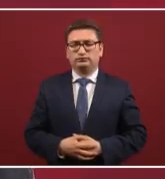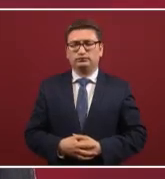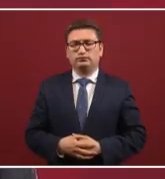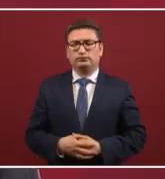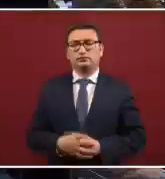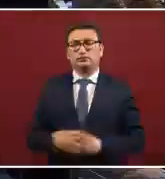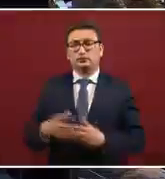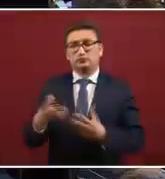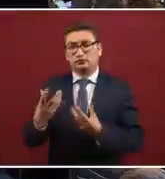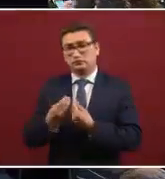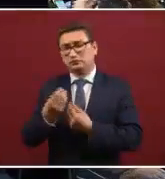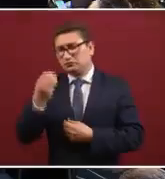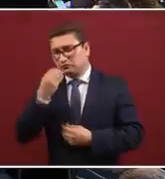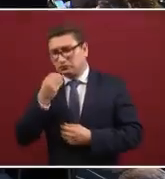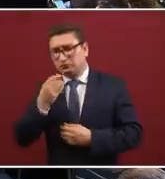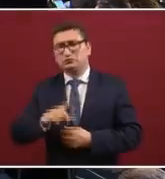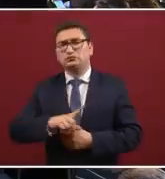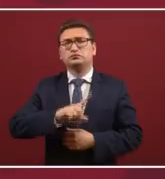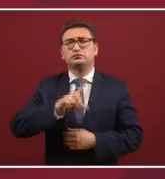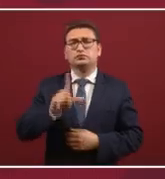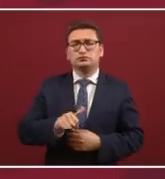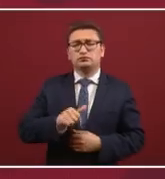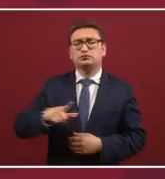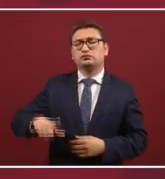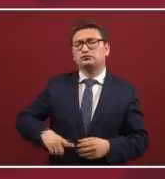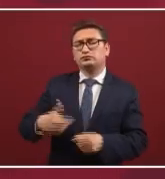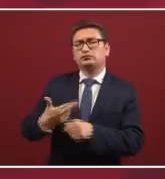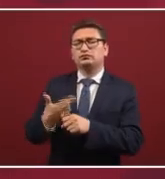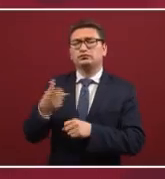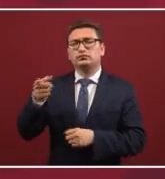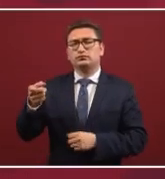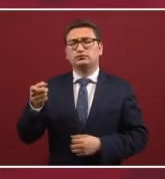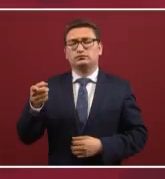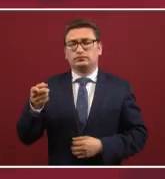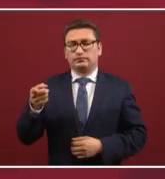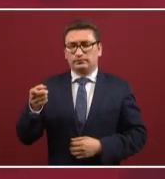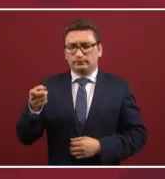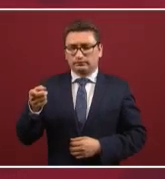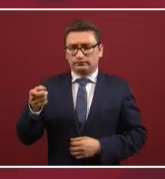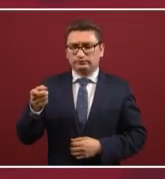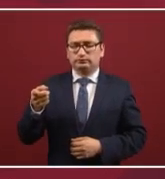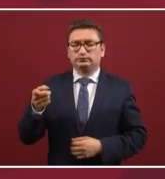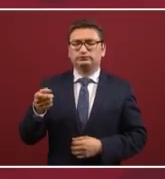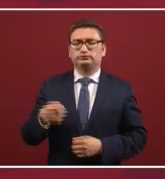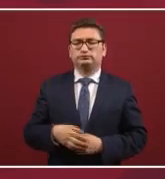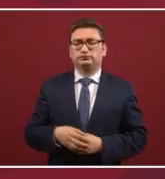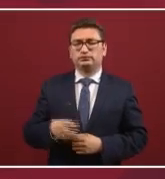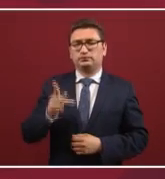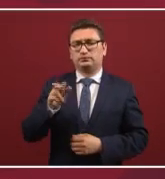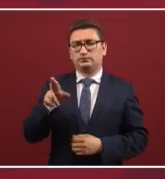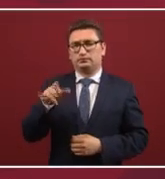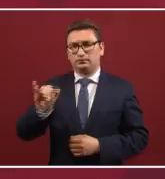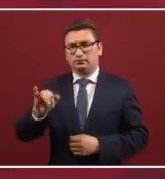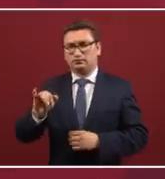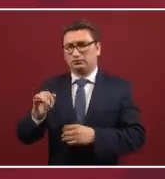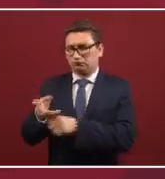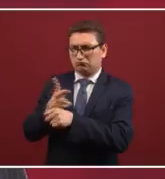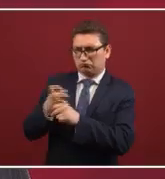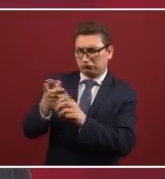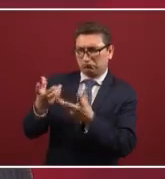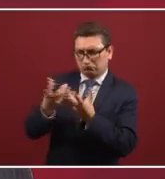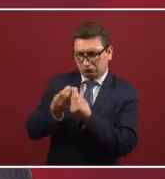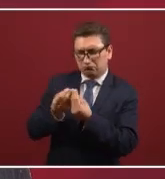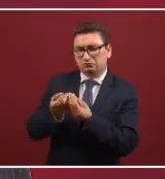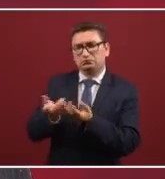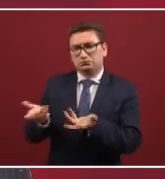Posteriormente voy a comer con los gobernadores del PRI, que los estoy invitando,